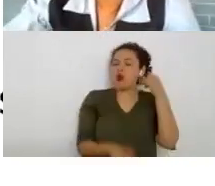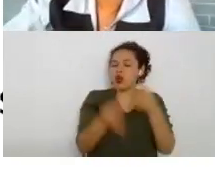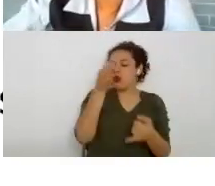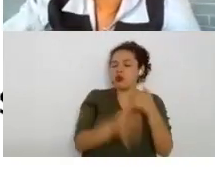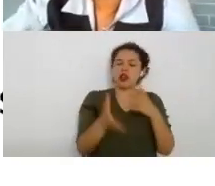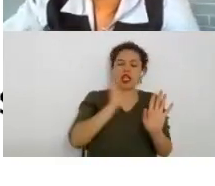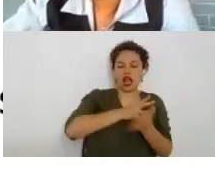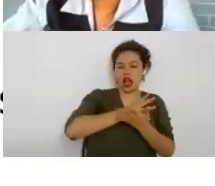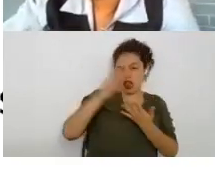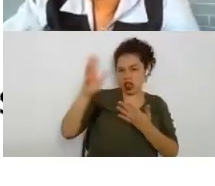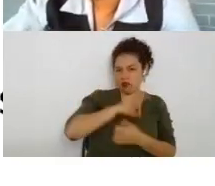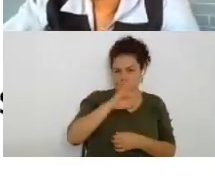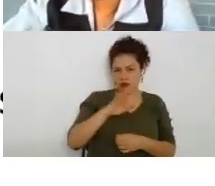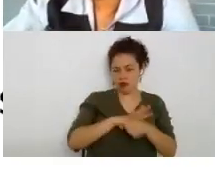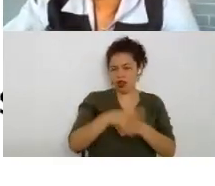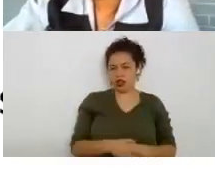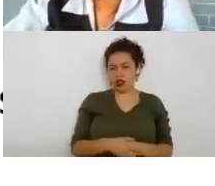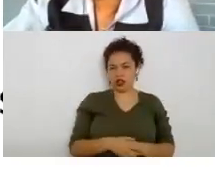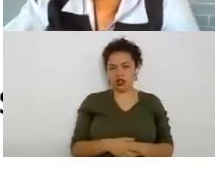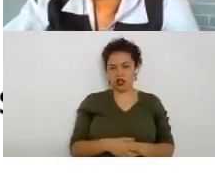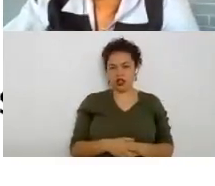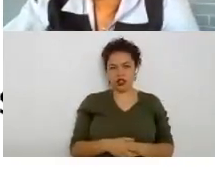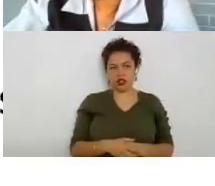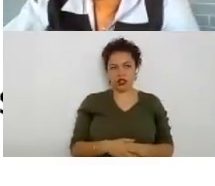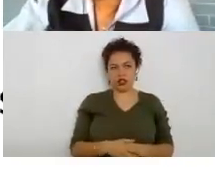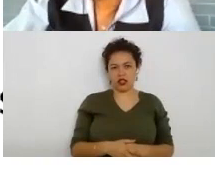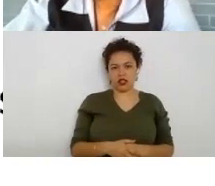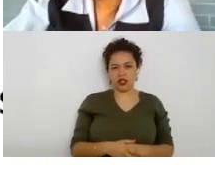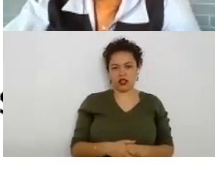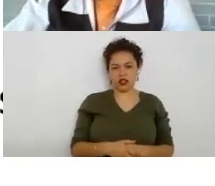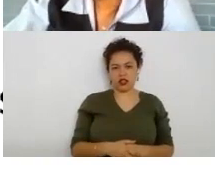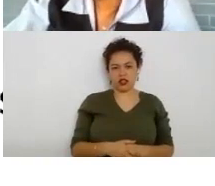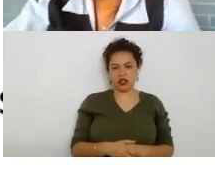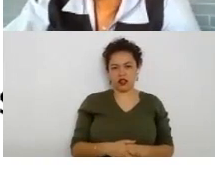extremo. ¿Cuál era ese recurso?